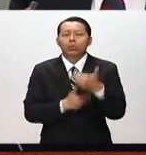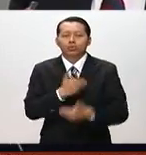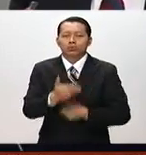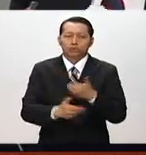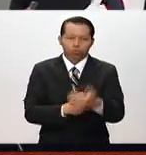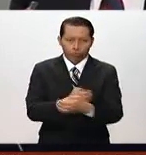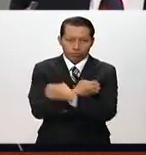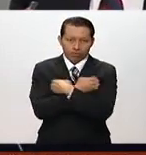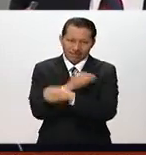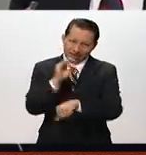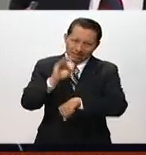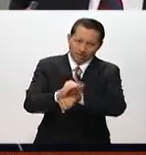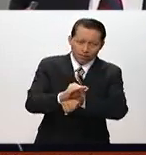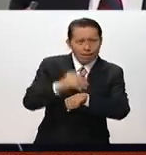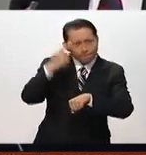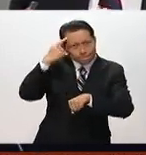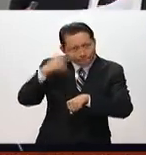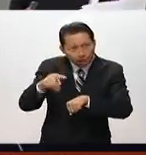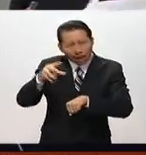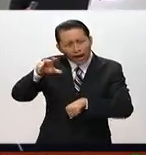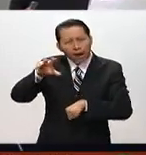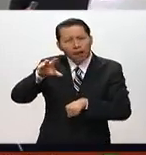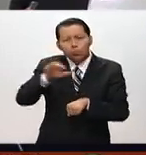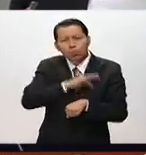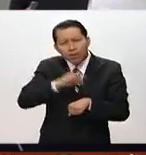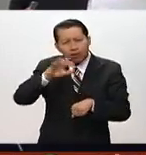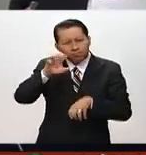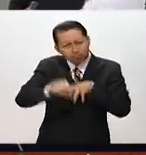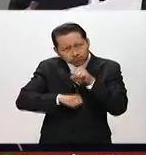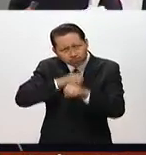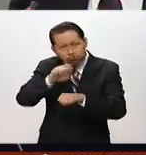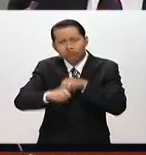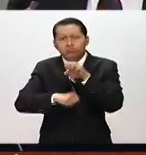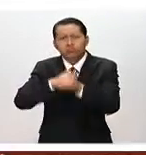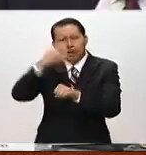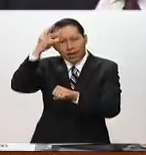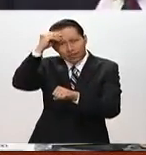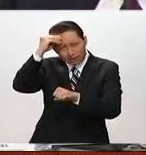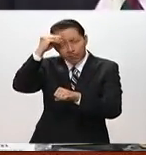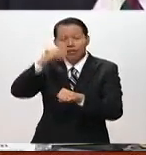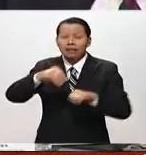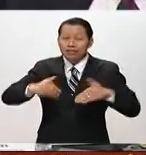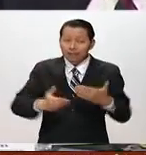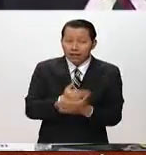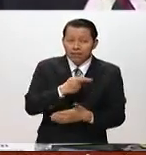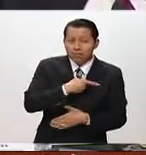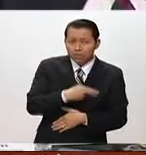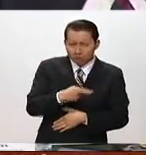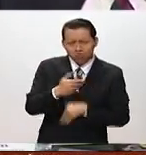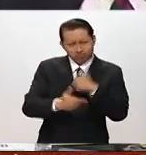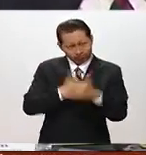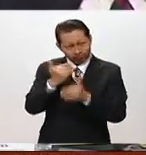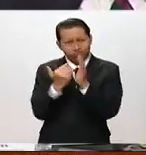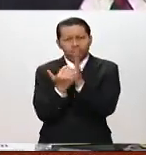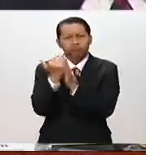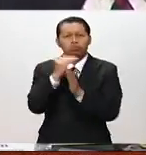les permita tener las herramientas para superar las condiciones en las que nacieron. No es una utopía ni